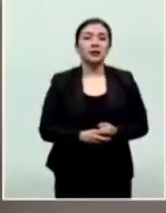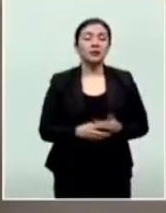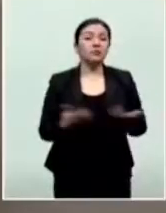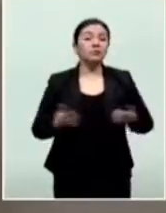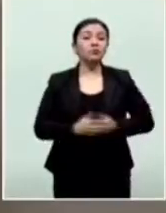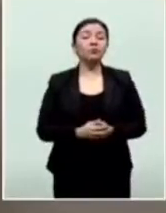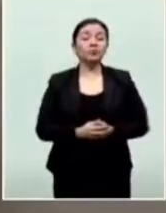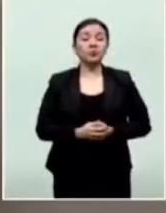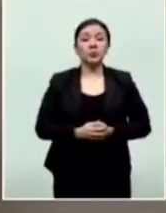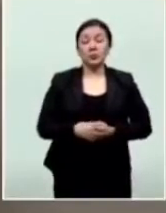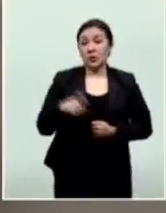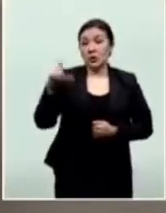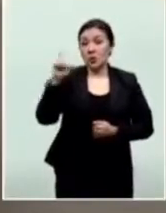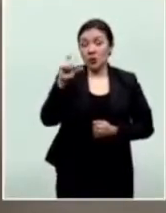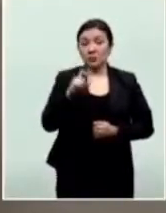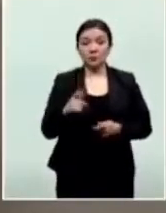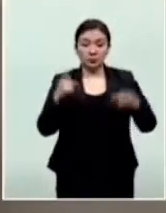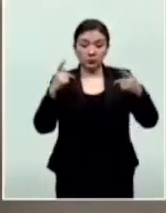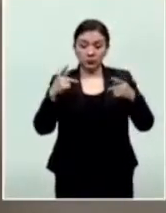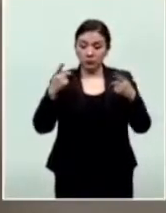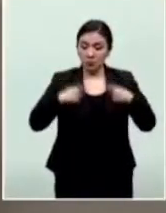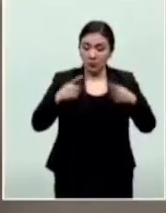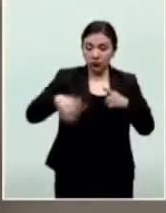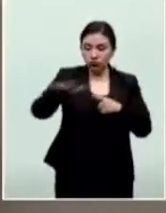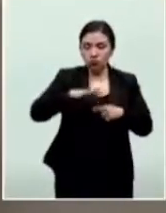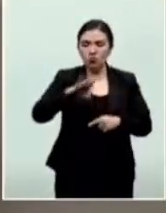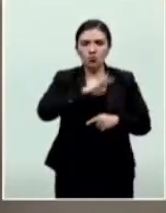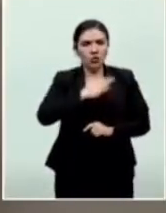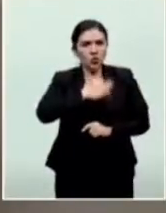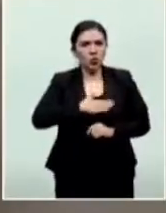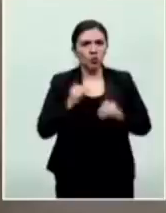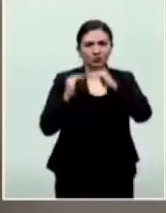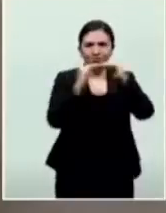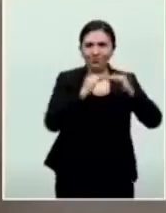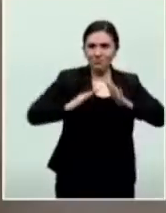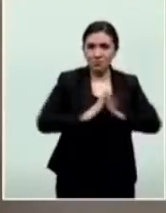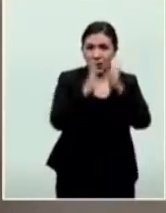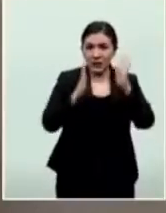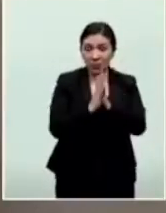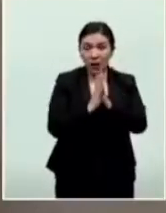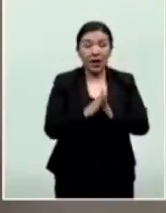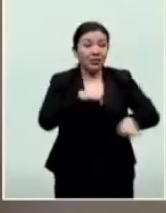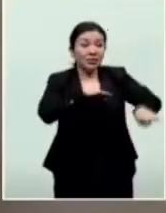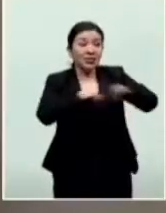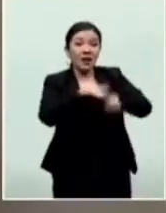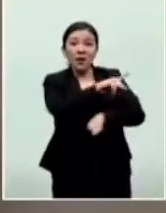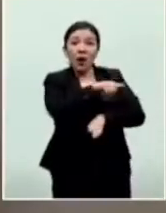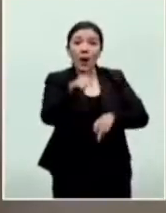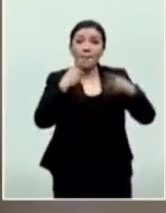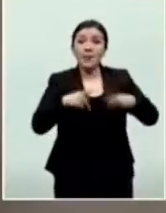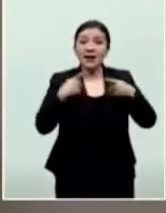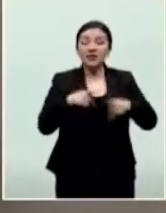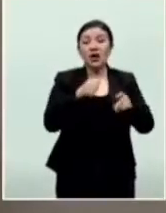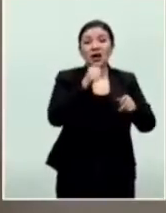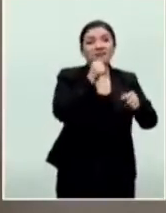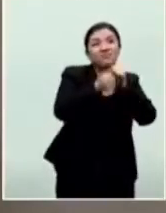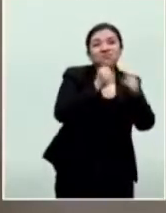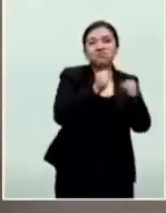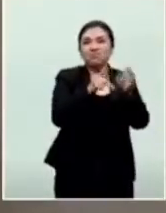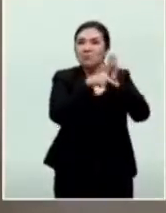En una democracia, la labor de las y los periodistas es esencial. Informar a la